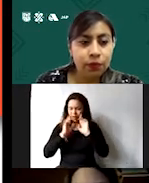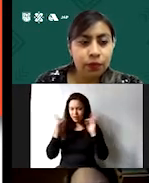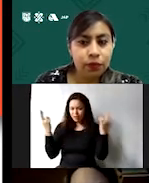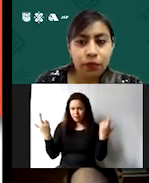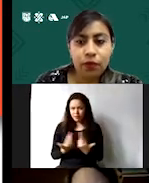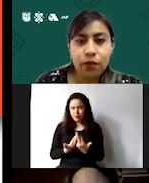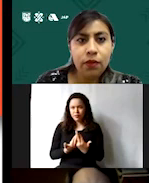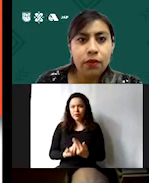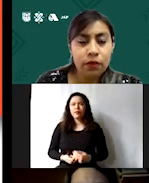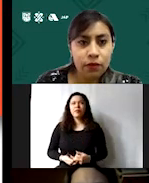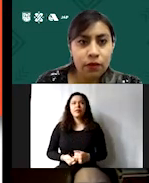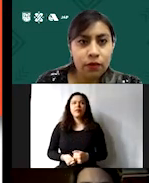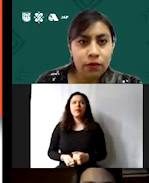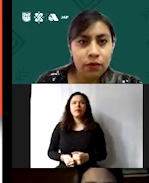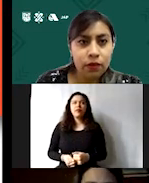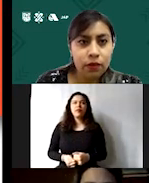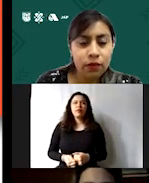este tema de